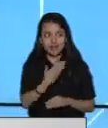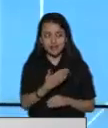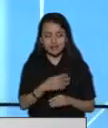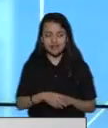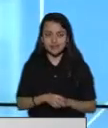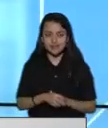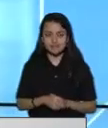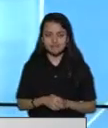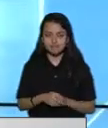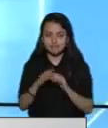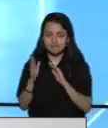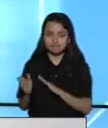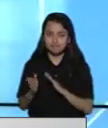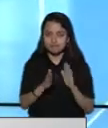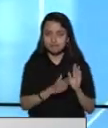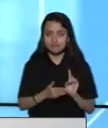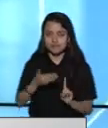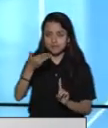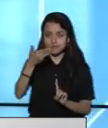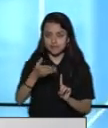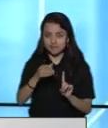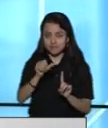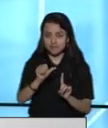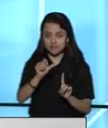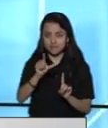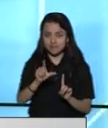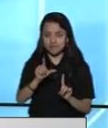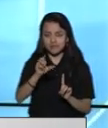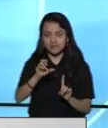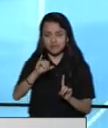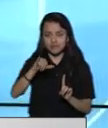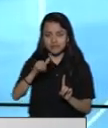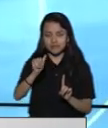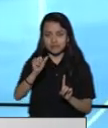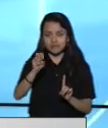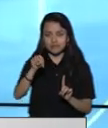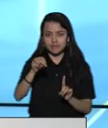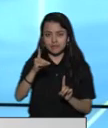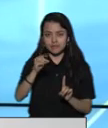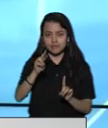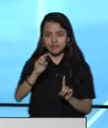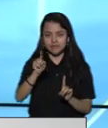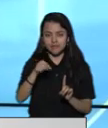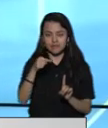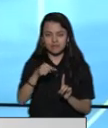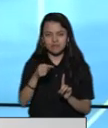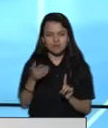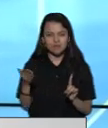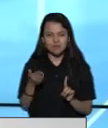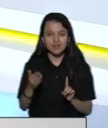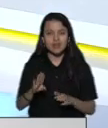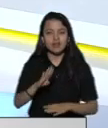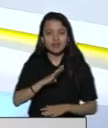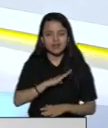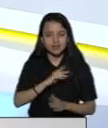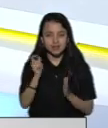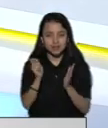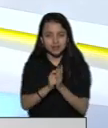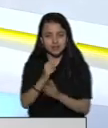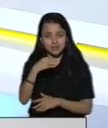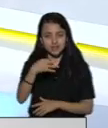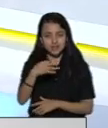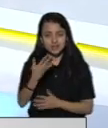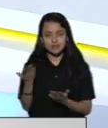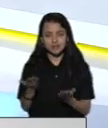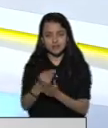Tanto Alejandro Char es uno de los grandes ganadores de esta jornada electoral. Llegará a la alcaldía de Barranquilla por tercera vez. Jorge Castro